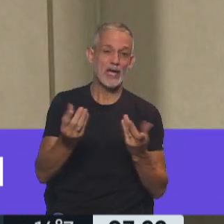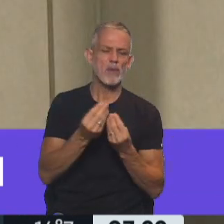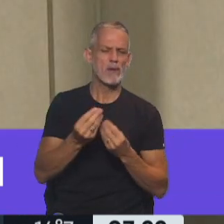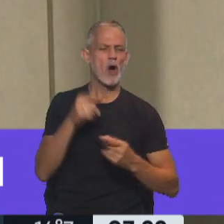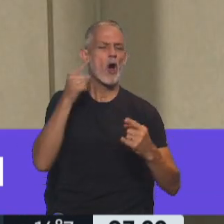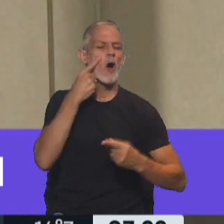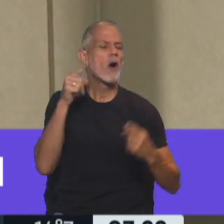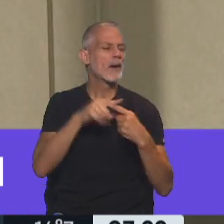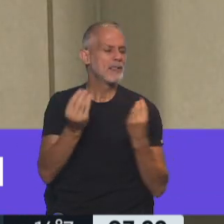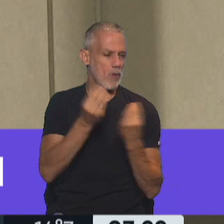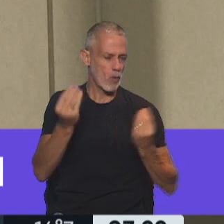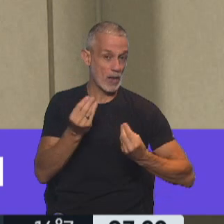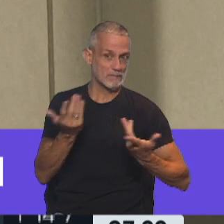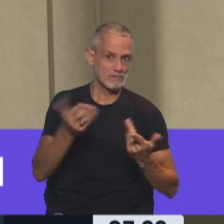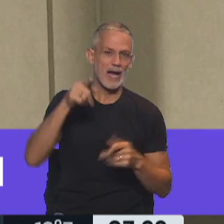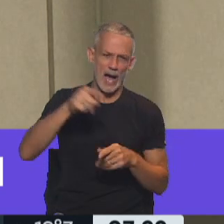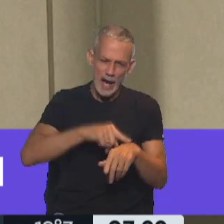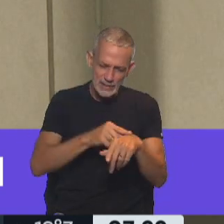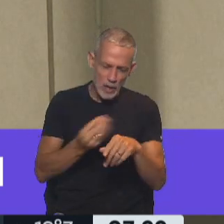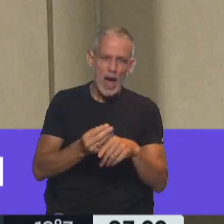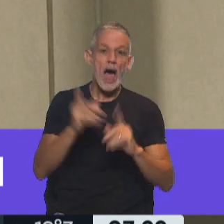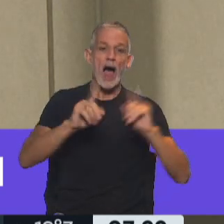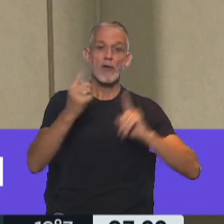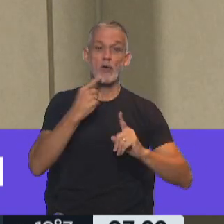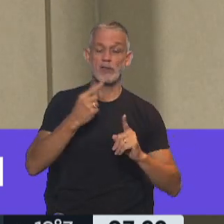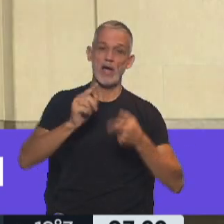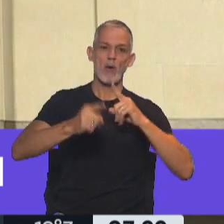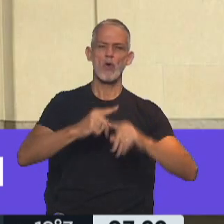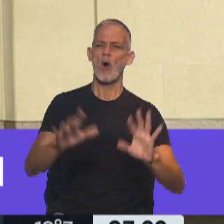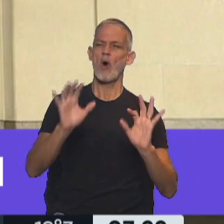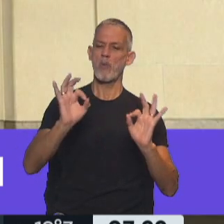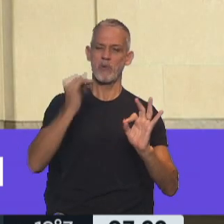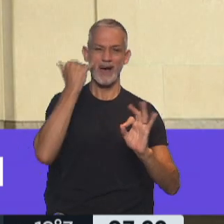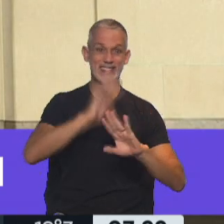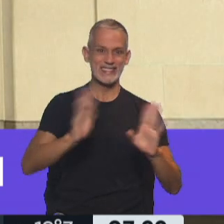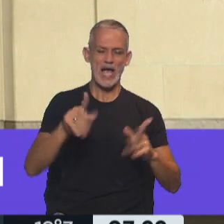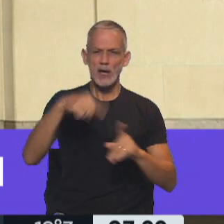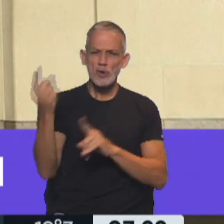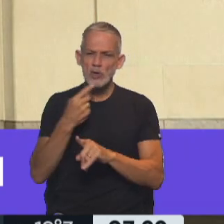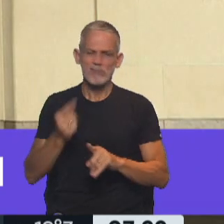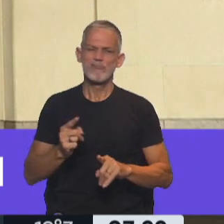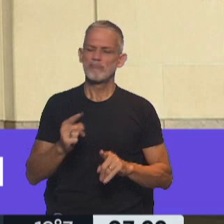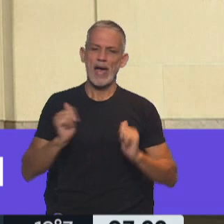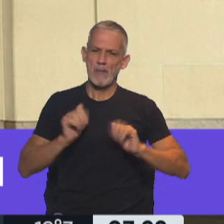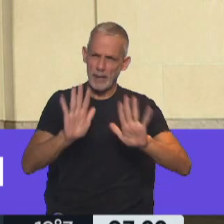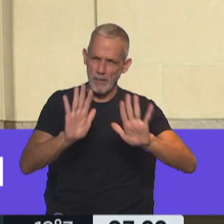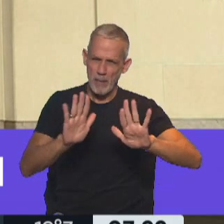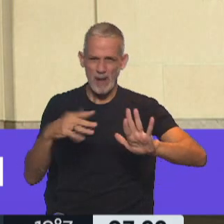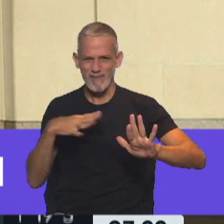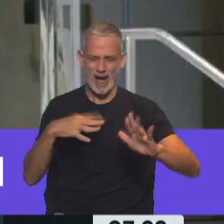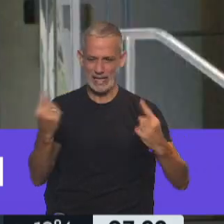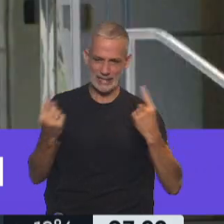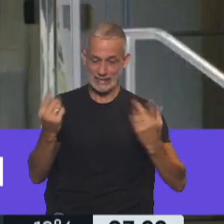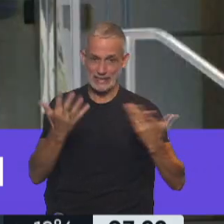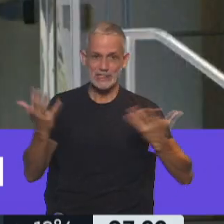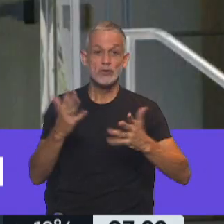clara, porque a esa hora había algunos que planteaban que el acuerdo ya estaba casi terminado y otros que decían no, esperemos un poquito más. Es decir, que fue